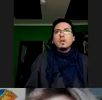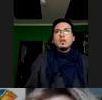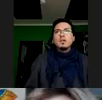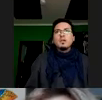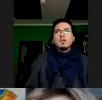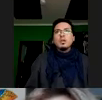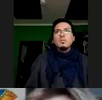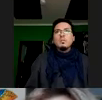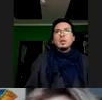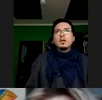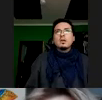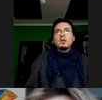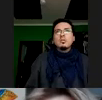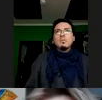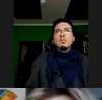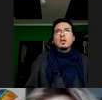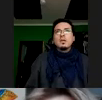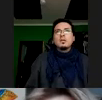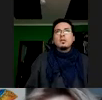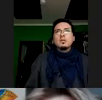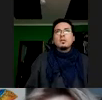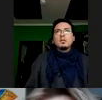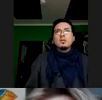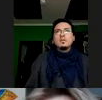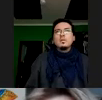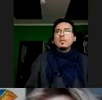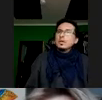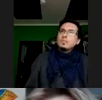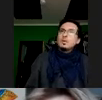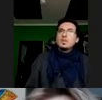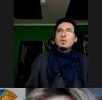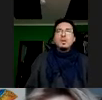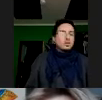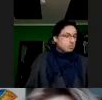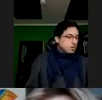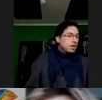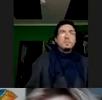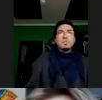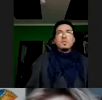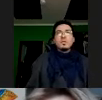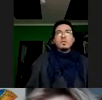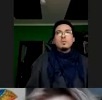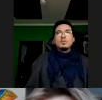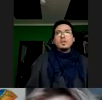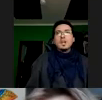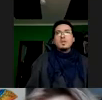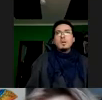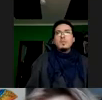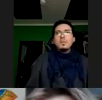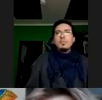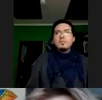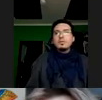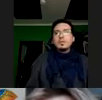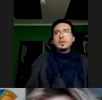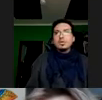mismo para acá, lo mismo para acá, lo mismo para acá. ¿Se dan cuenta? Por eso se llama vista isométrica, porque se utiliza la misma